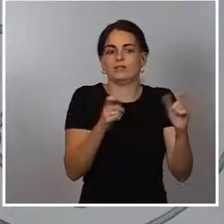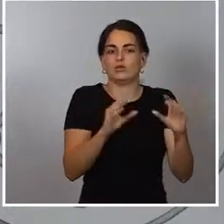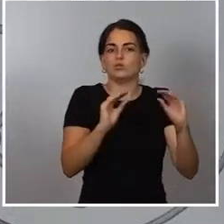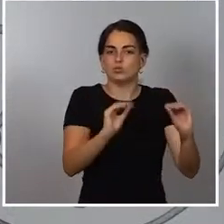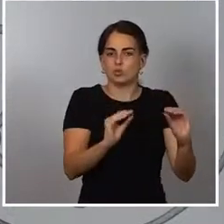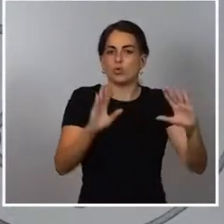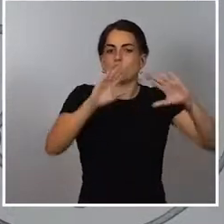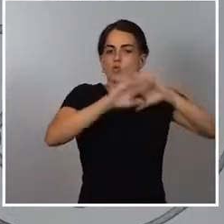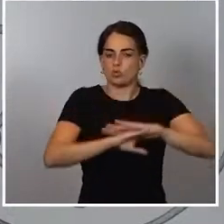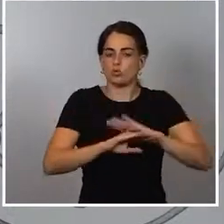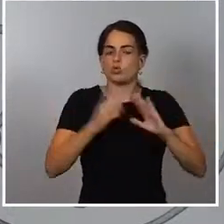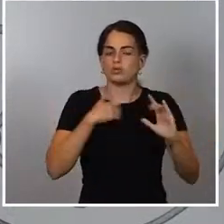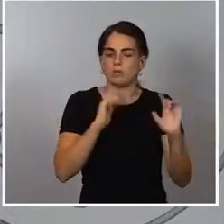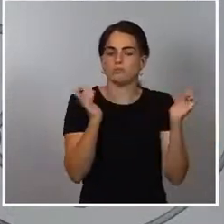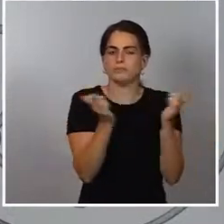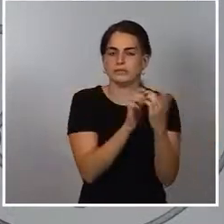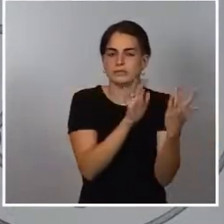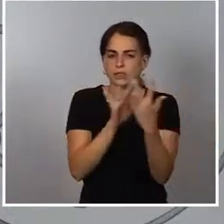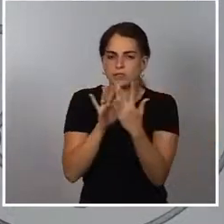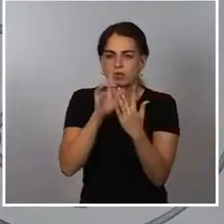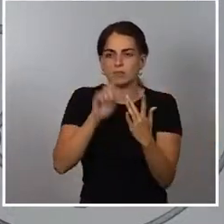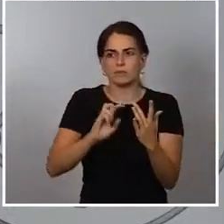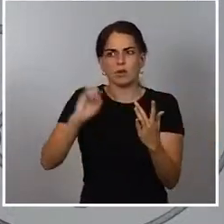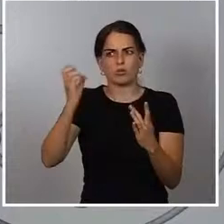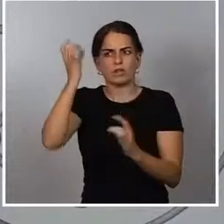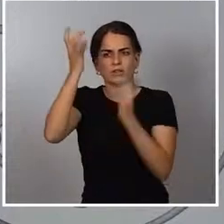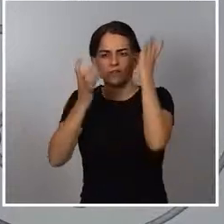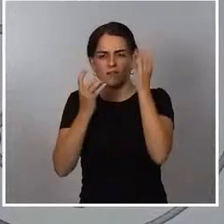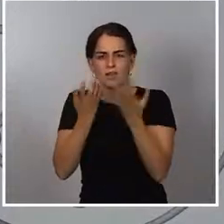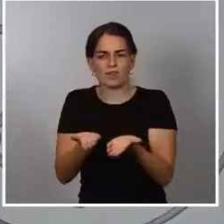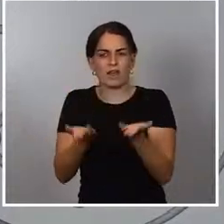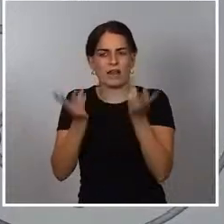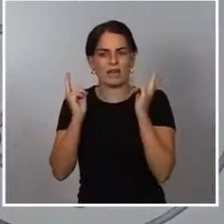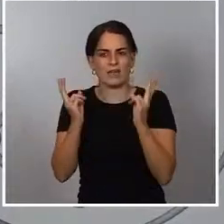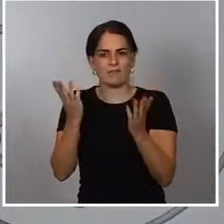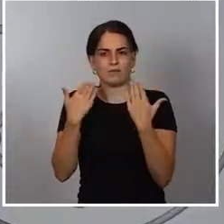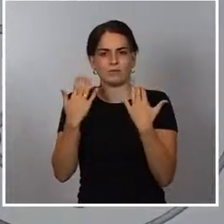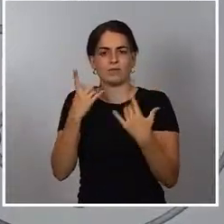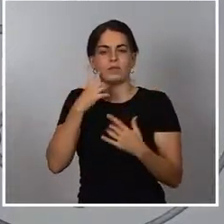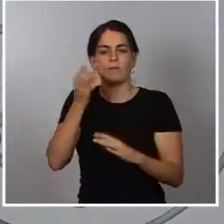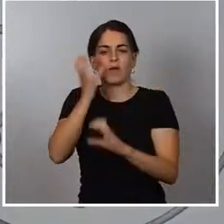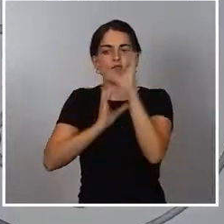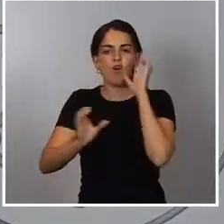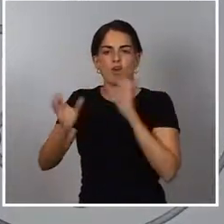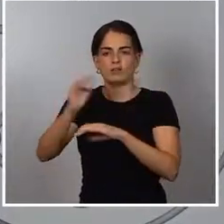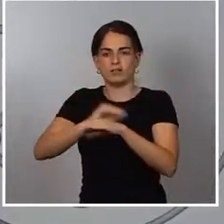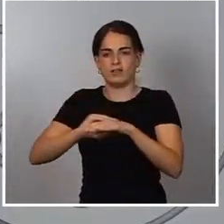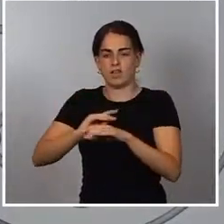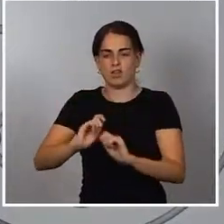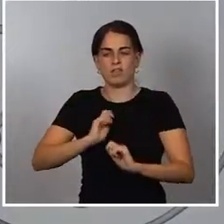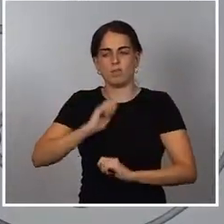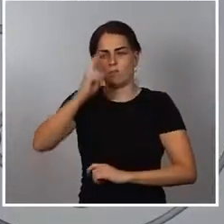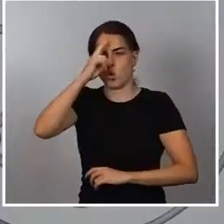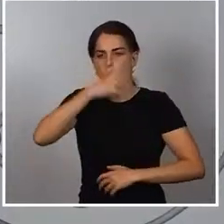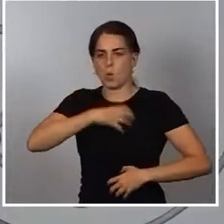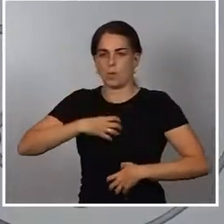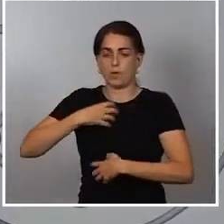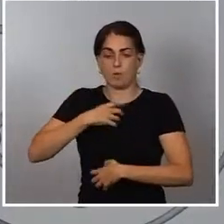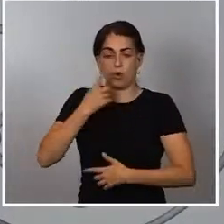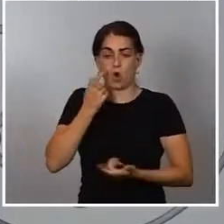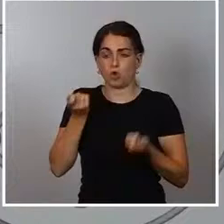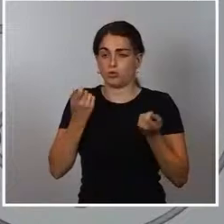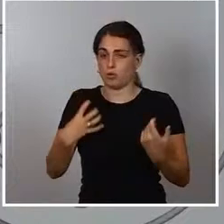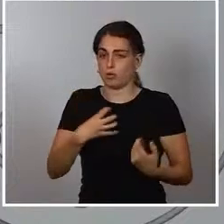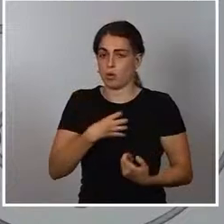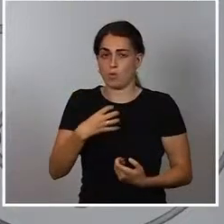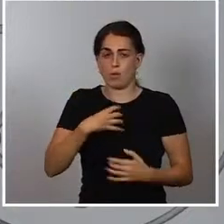al aire libre no reguladas como son los botellones que también preocupan porque ahí también hay una interacción muy importante es